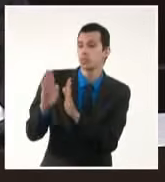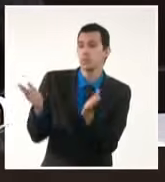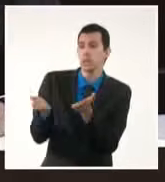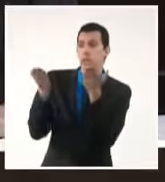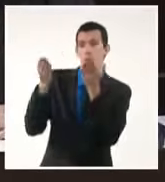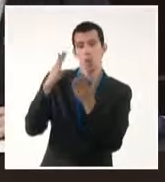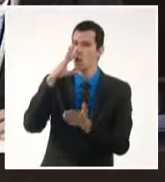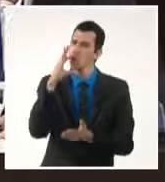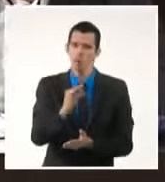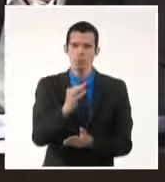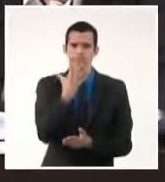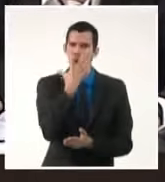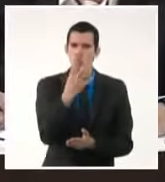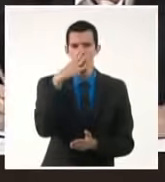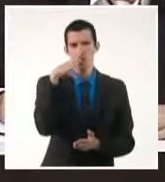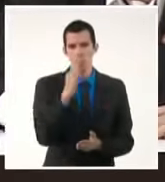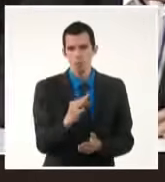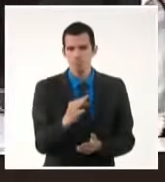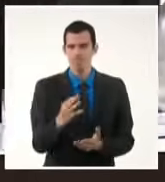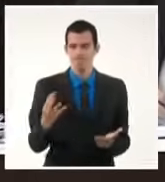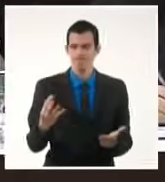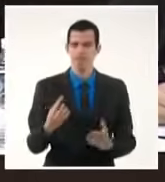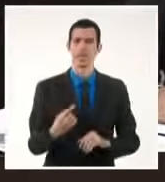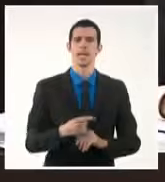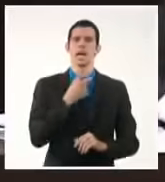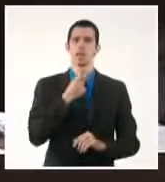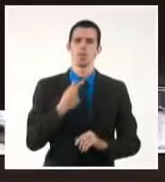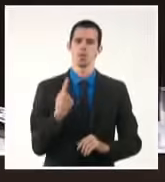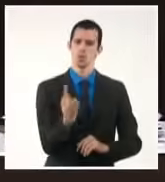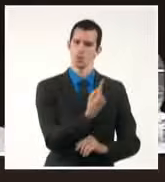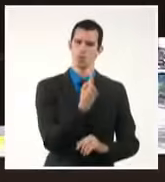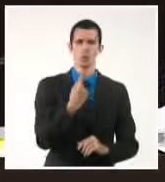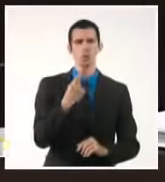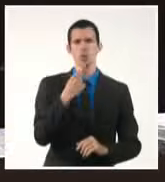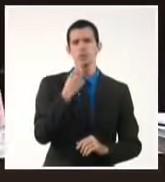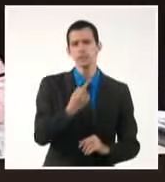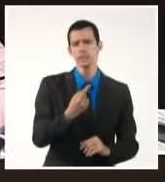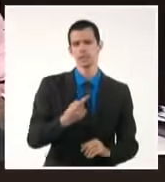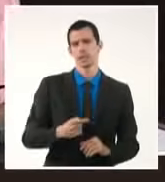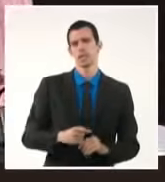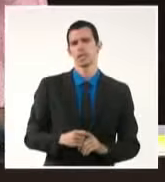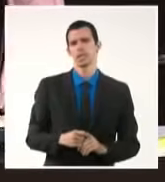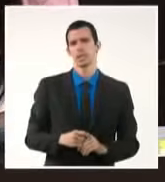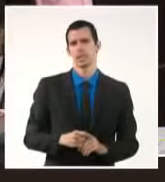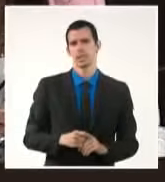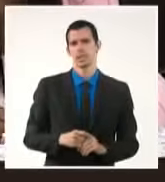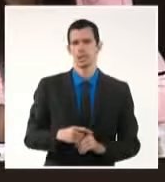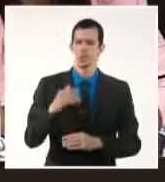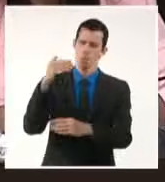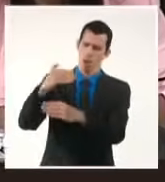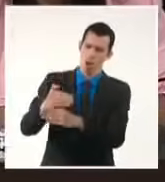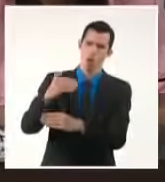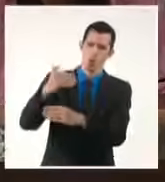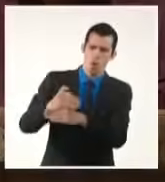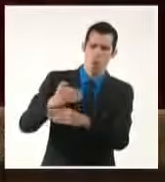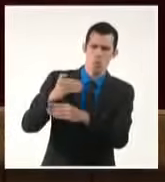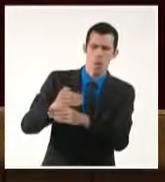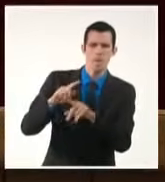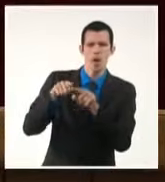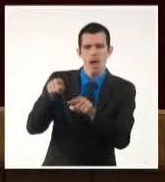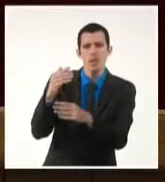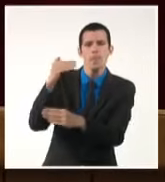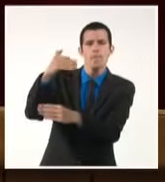económico hasta que sea derrocado el gobierno revolucionario, desaparezcan el Partido Comunista de Cuba,